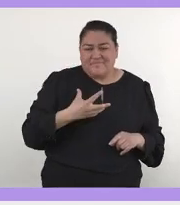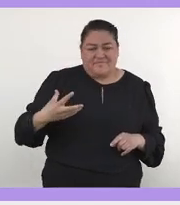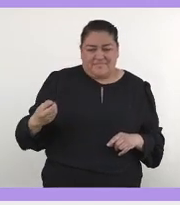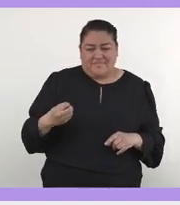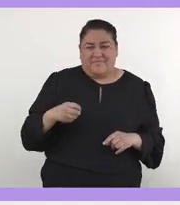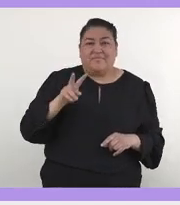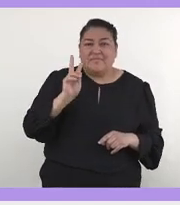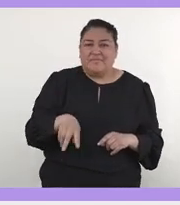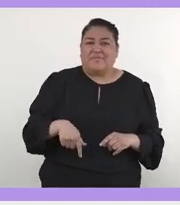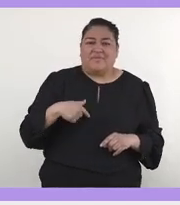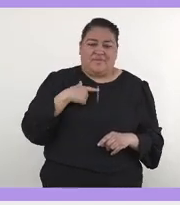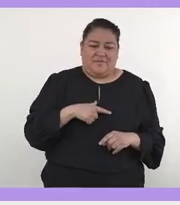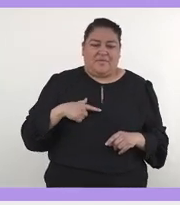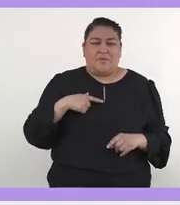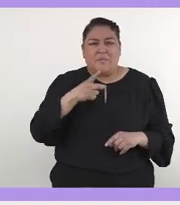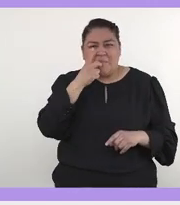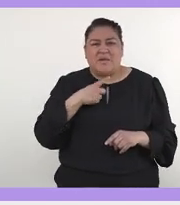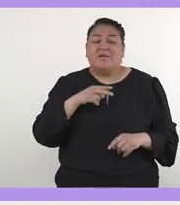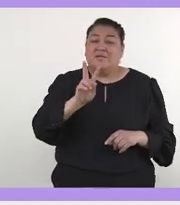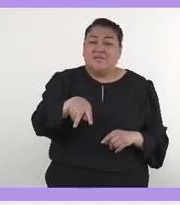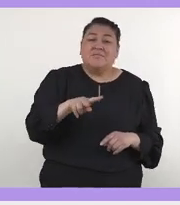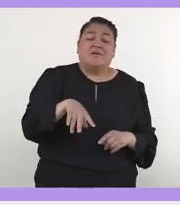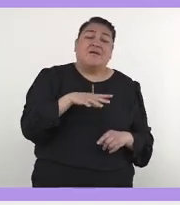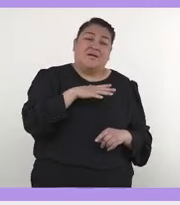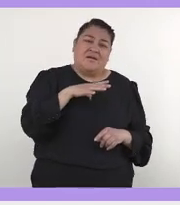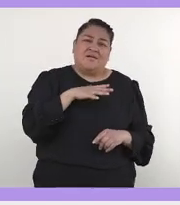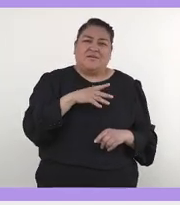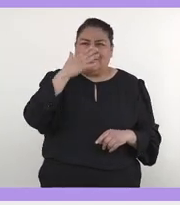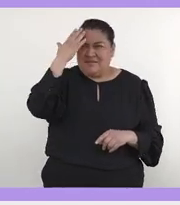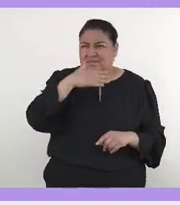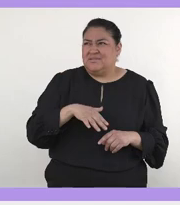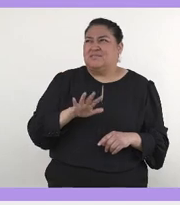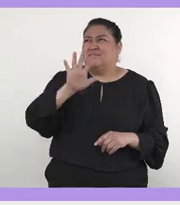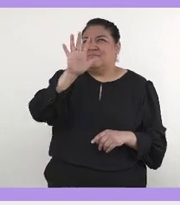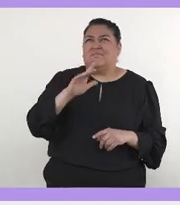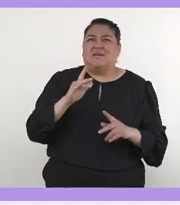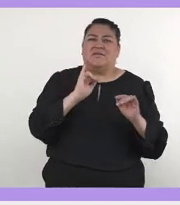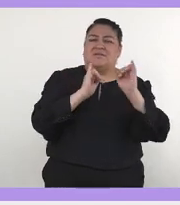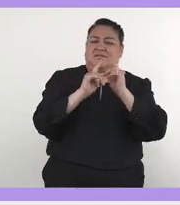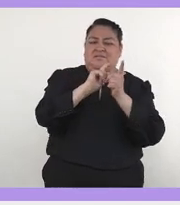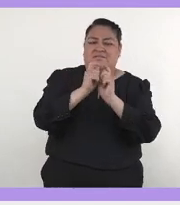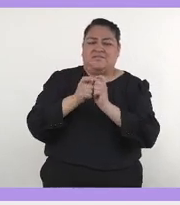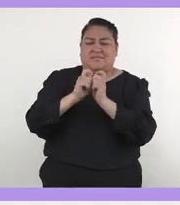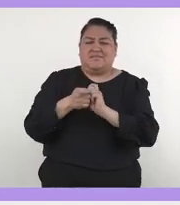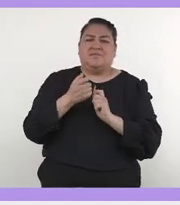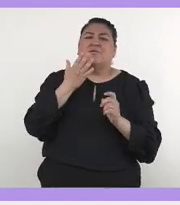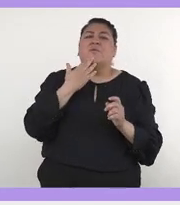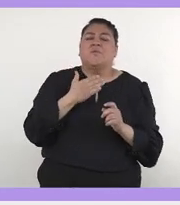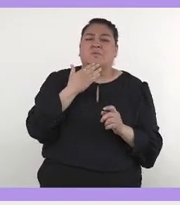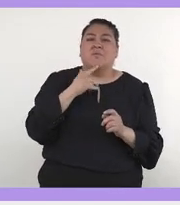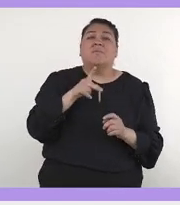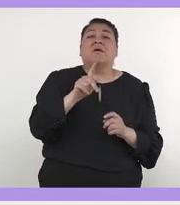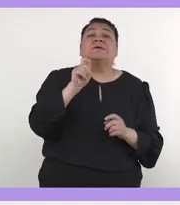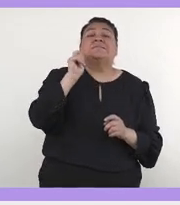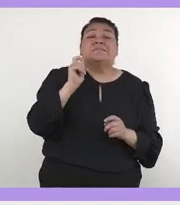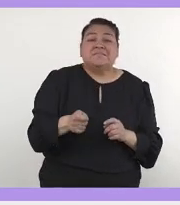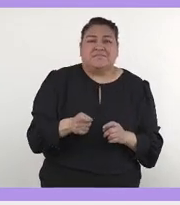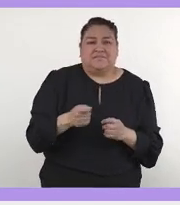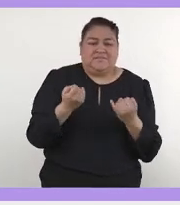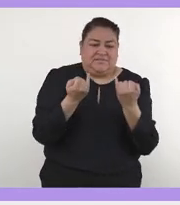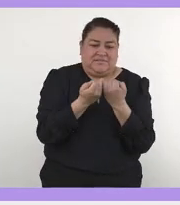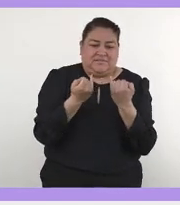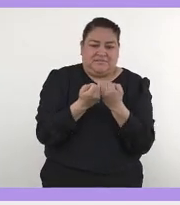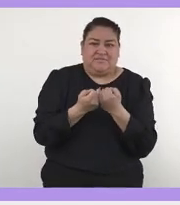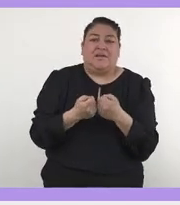no me extraña nada que me digas esto porque sí hay muchas cosas que no hay Digamos como una traducción pero lo que pasa y eso está padre Bueno también